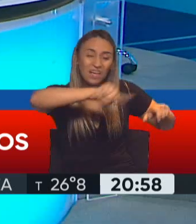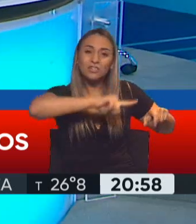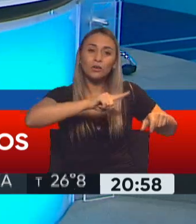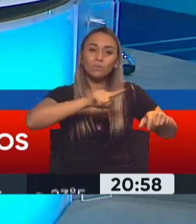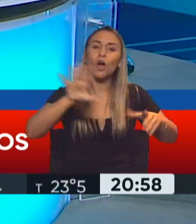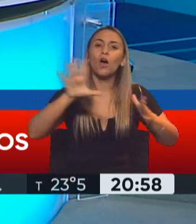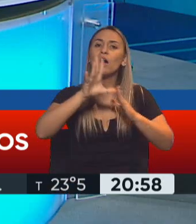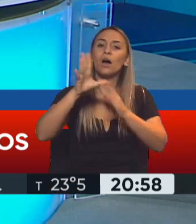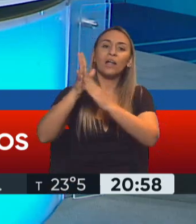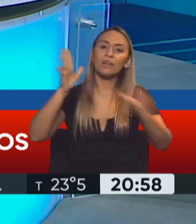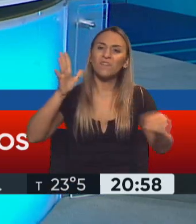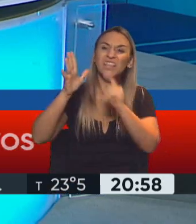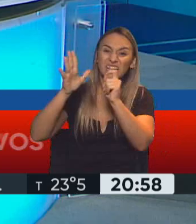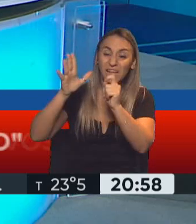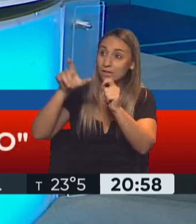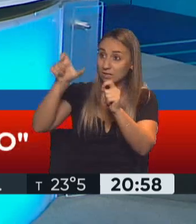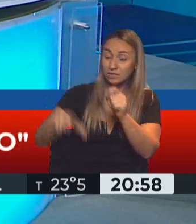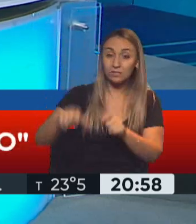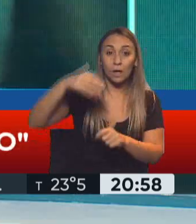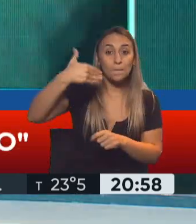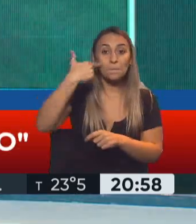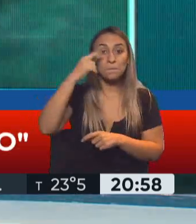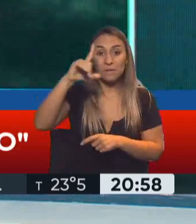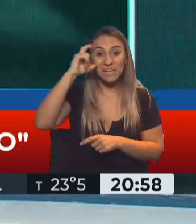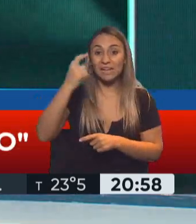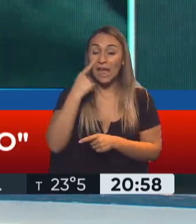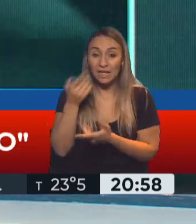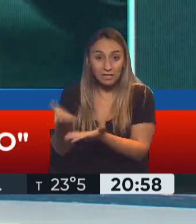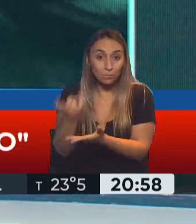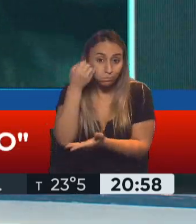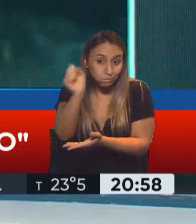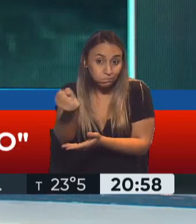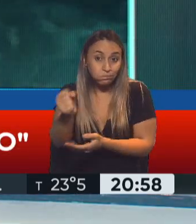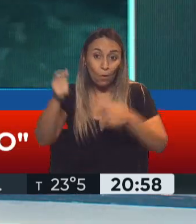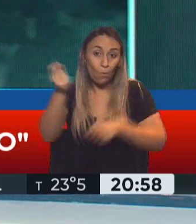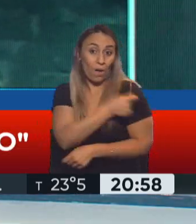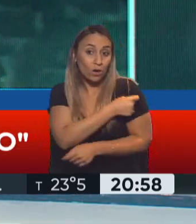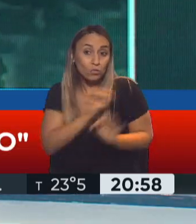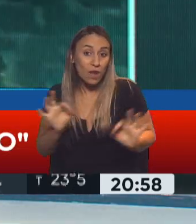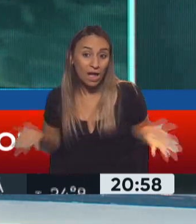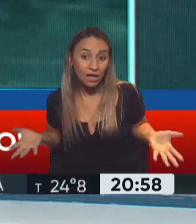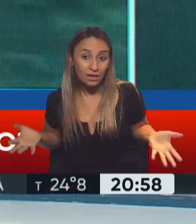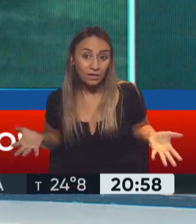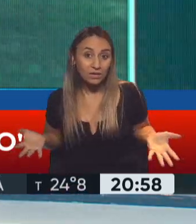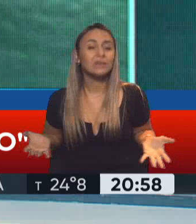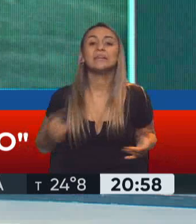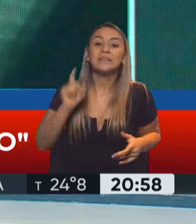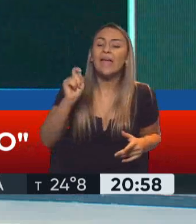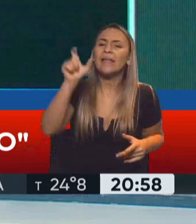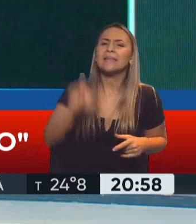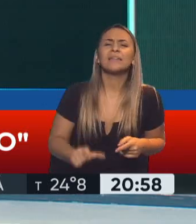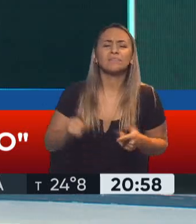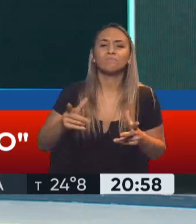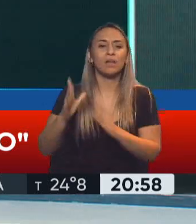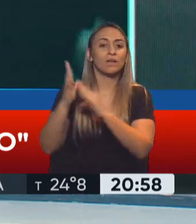referentes es mi ley mi ley se vacunó digamos que quienes son los refieres claro que después sacan a pasear otro tipo de discurso pero ojo